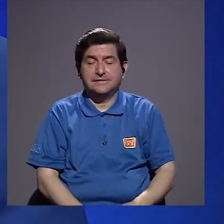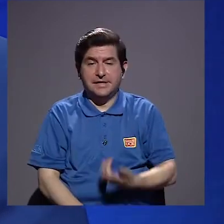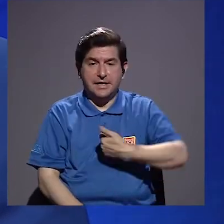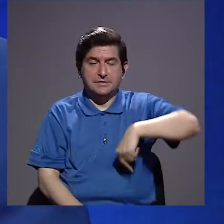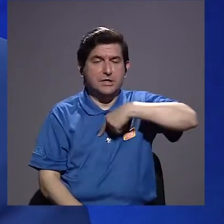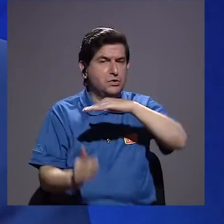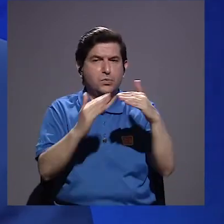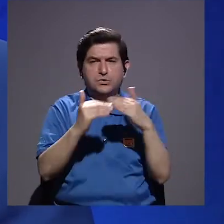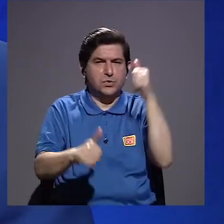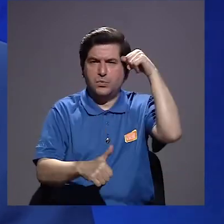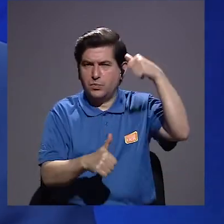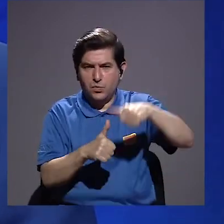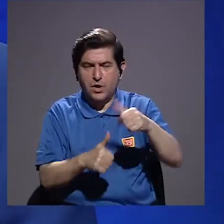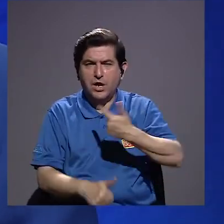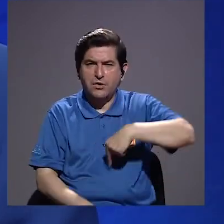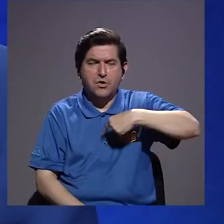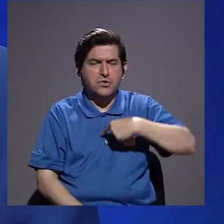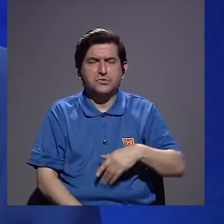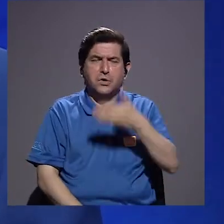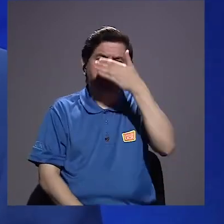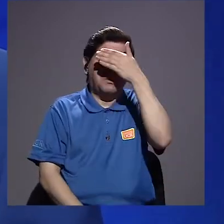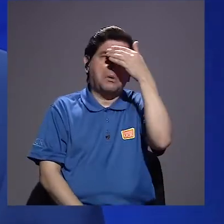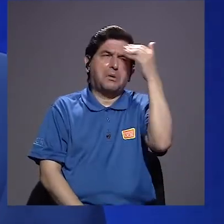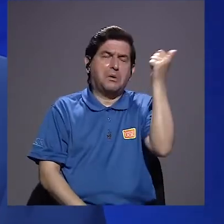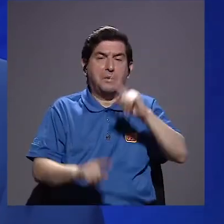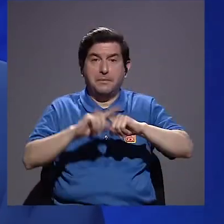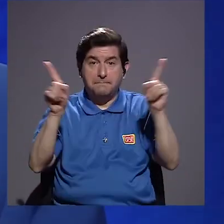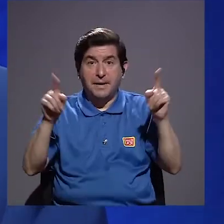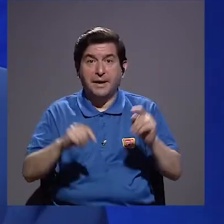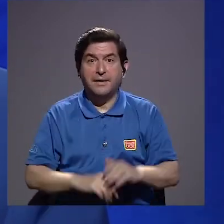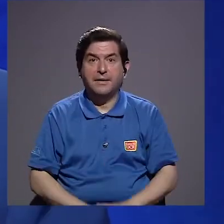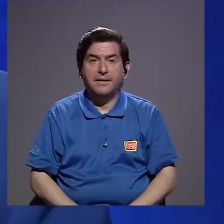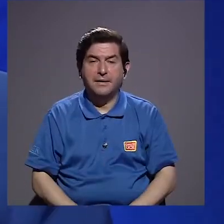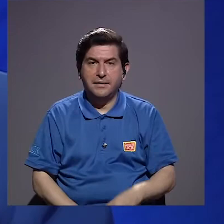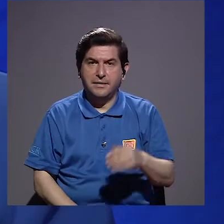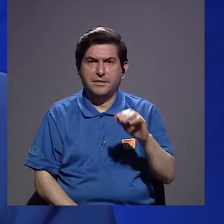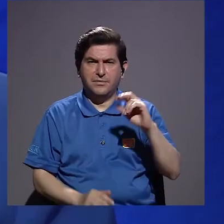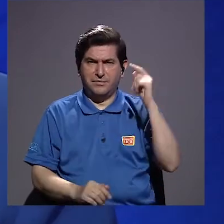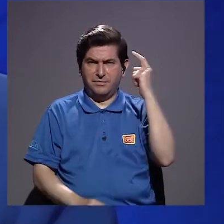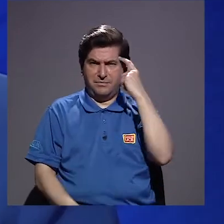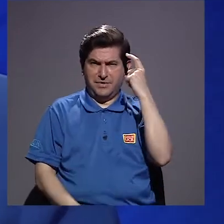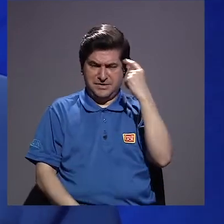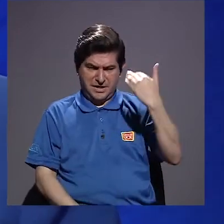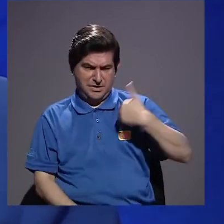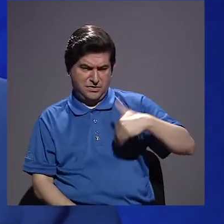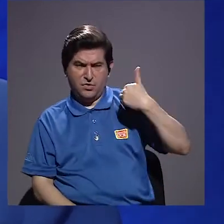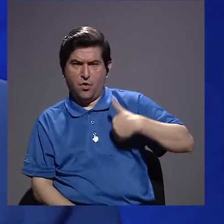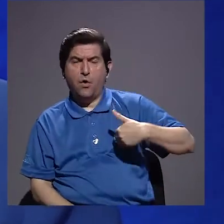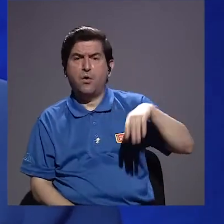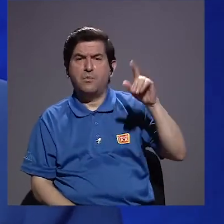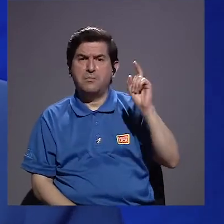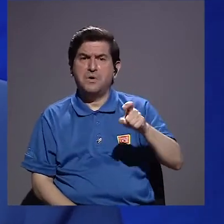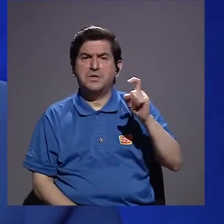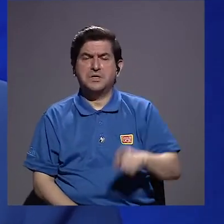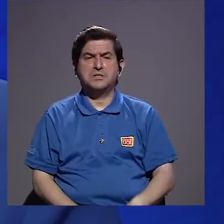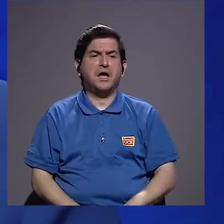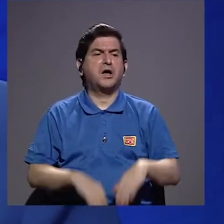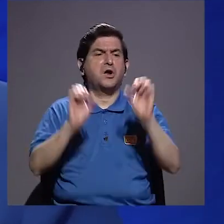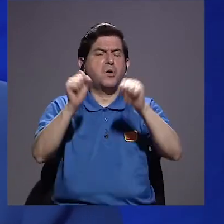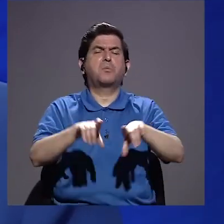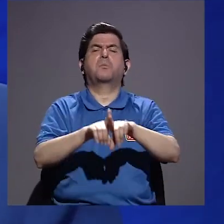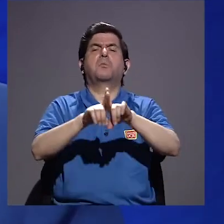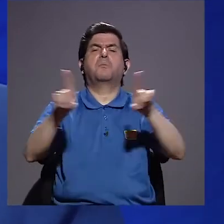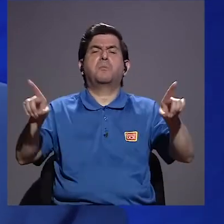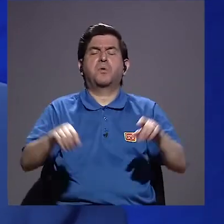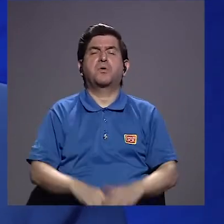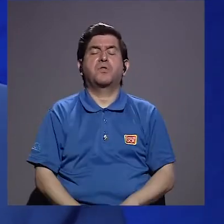nuestro pueblo no lo recuerde porque somos de corta memoria, pero efectivamente para los hombres se necesitaba, para que se